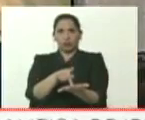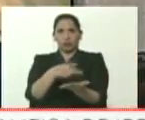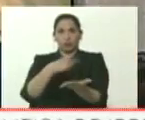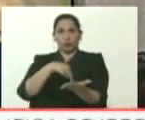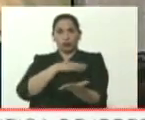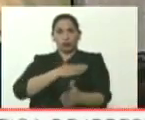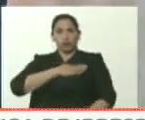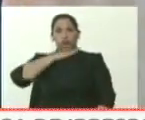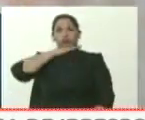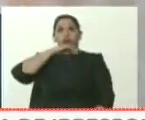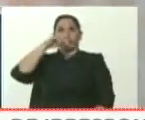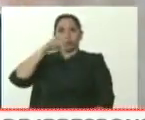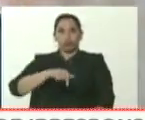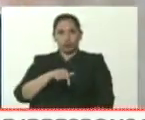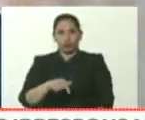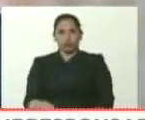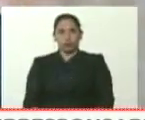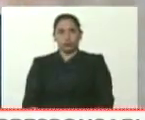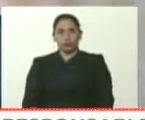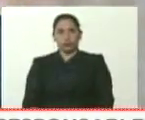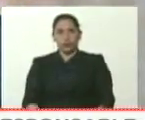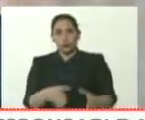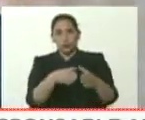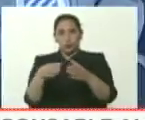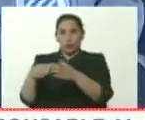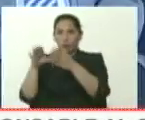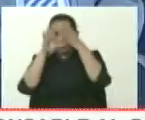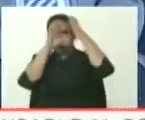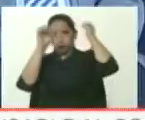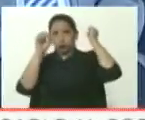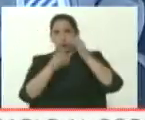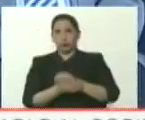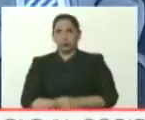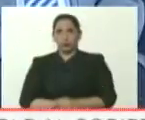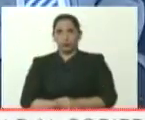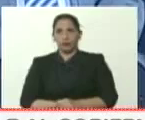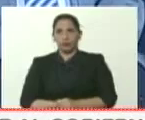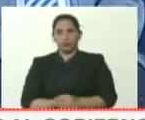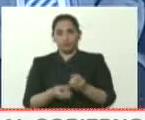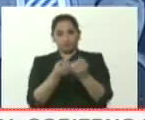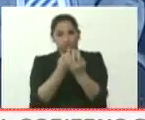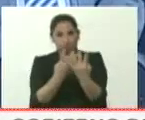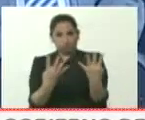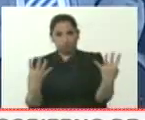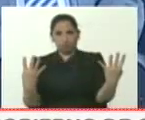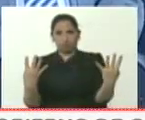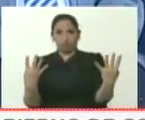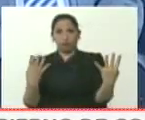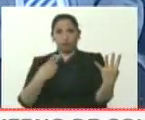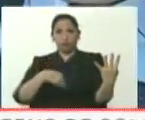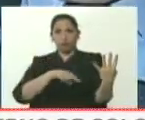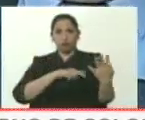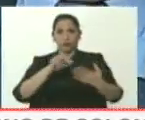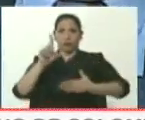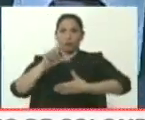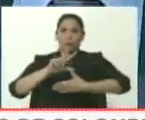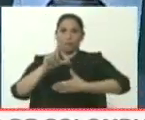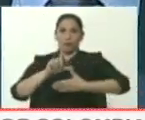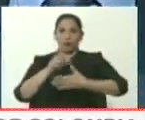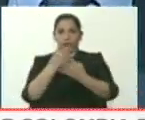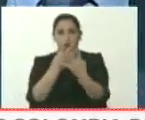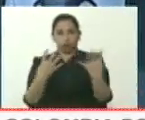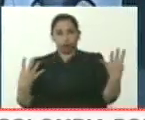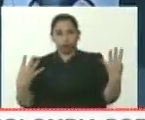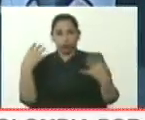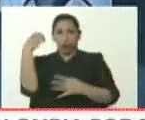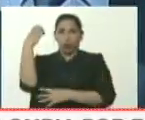llena, está el cuerpo diplomático en pleno, embajadores de nuestra América, embajadores de